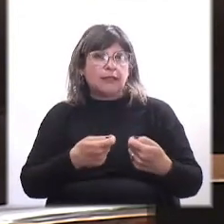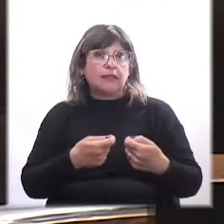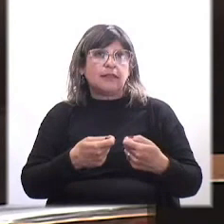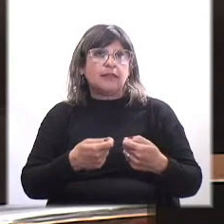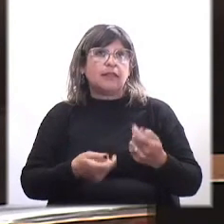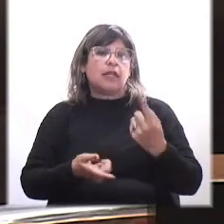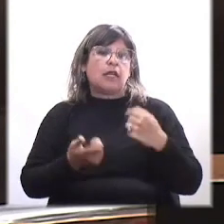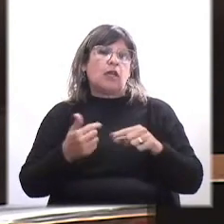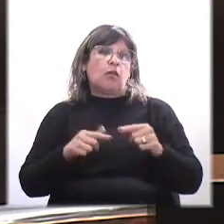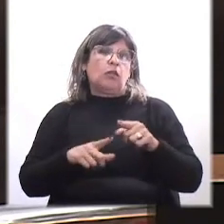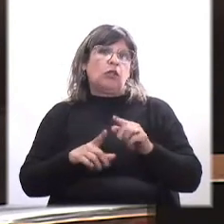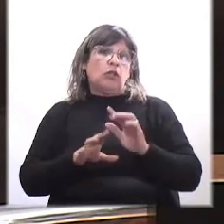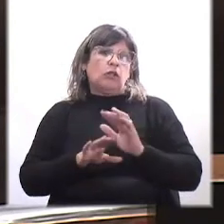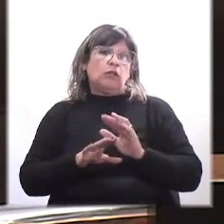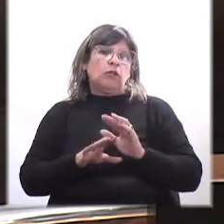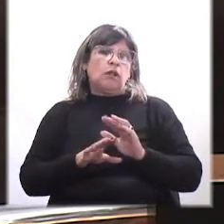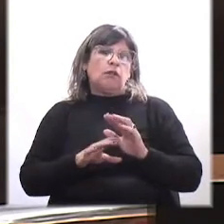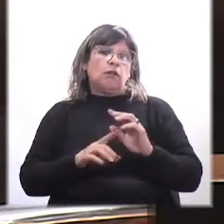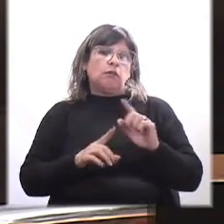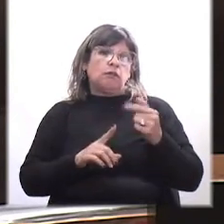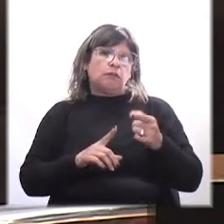y que por lo menos se podían haber